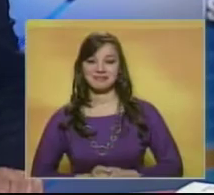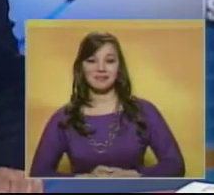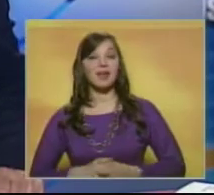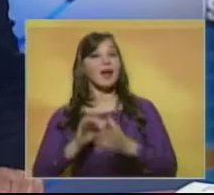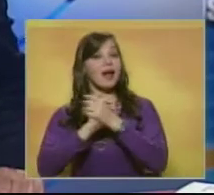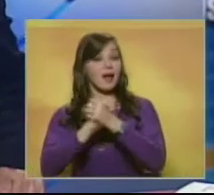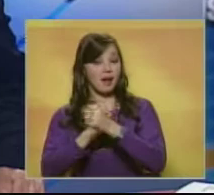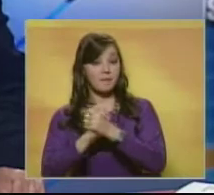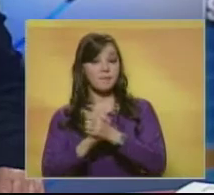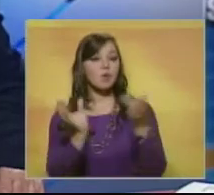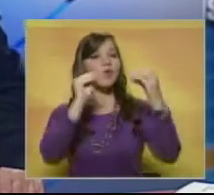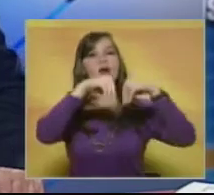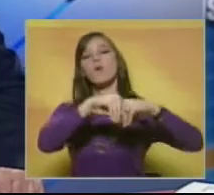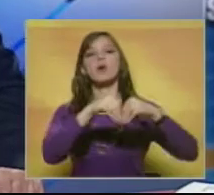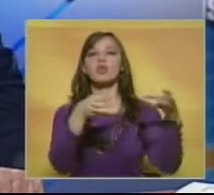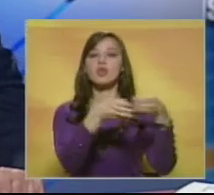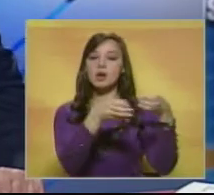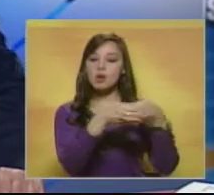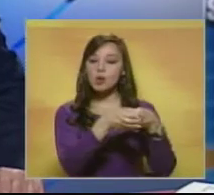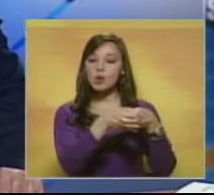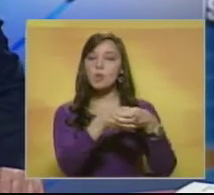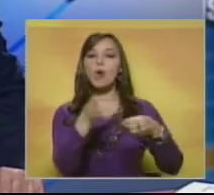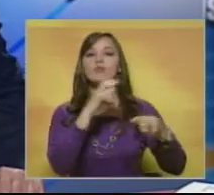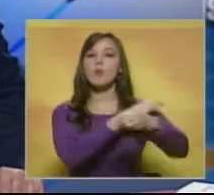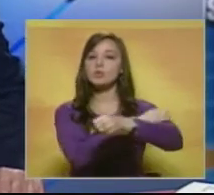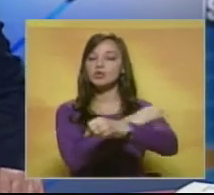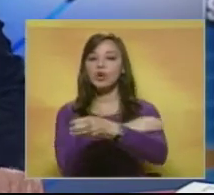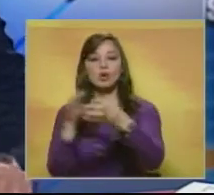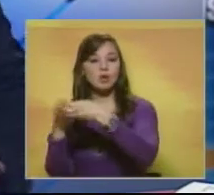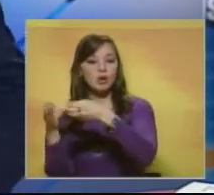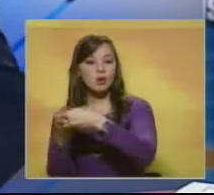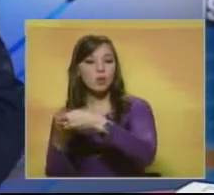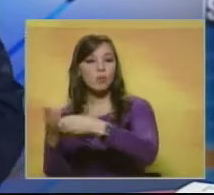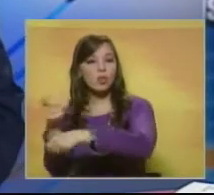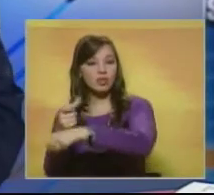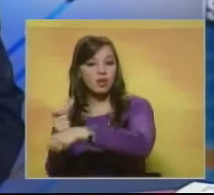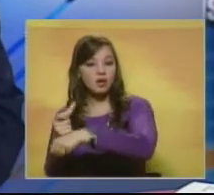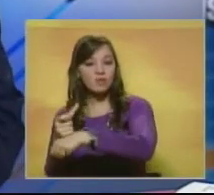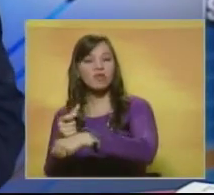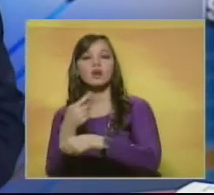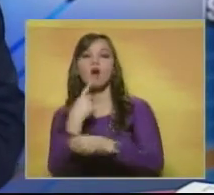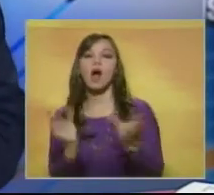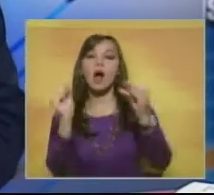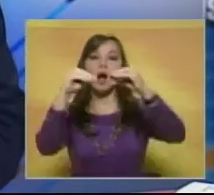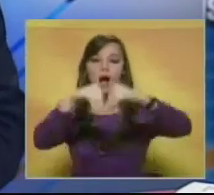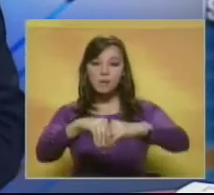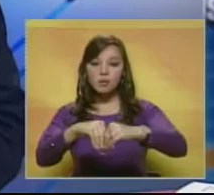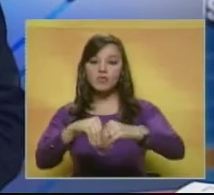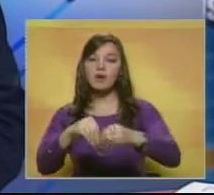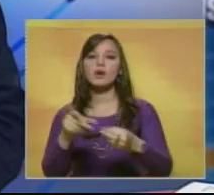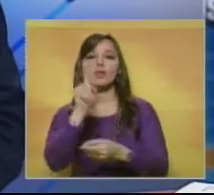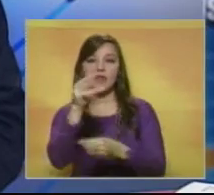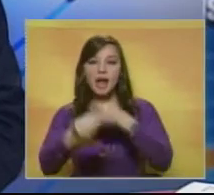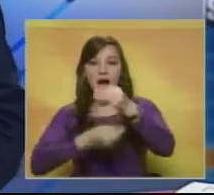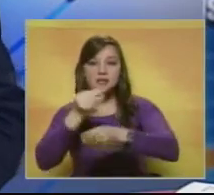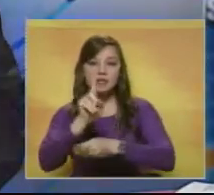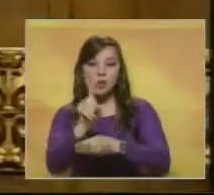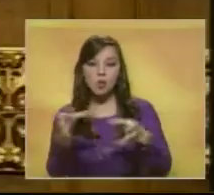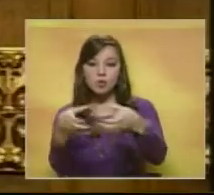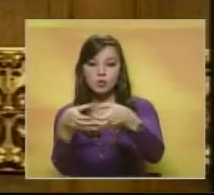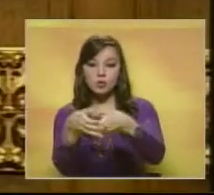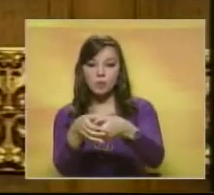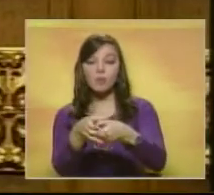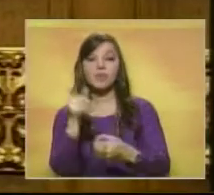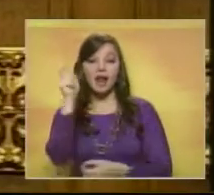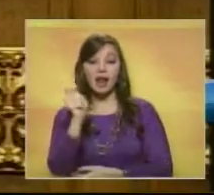Amigos, tras un acuerdo de las bancadas del oficialismo y la oposición, la Asamblea Nacional aprobó la designación del Comité de Postulaciones Electorales. El diputado por